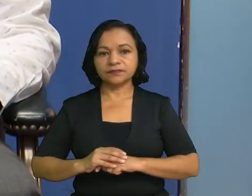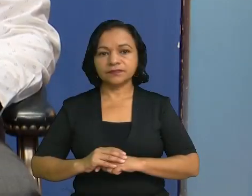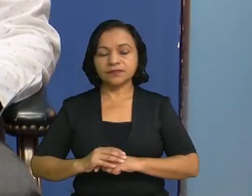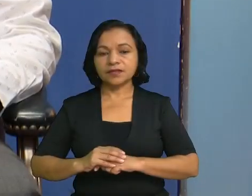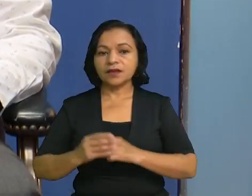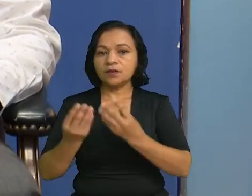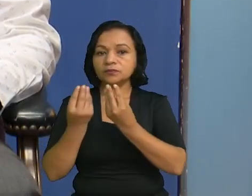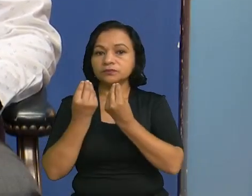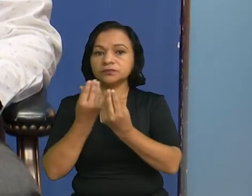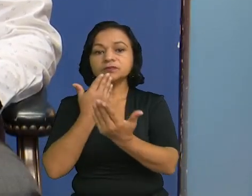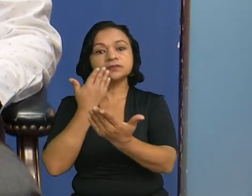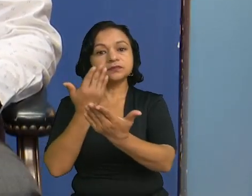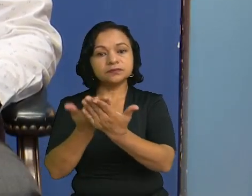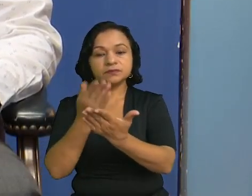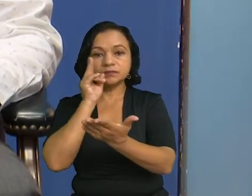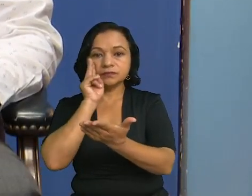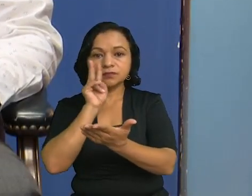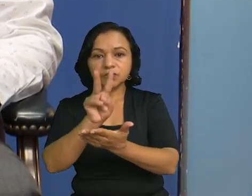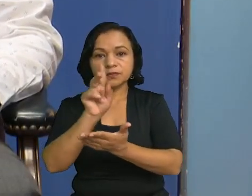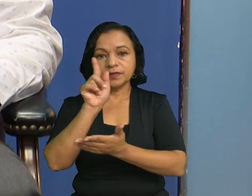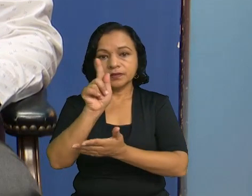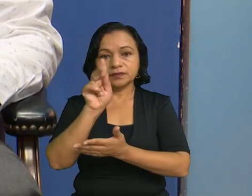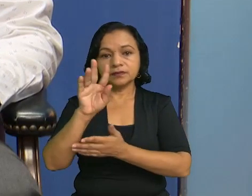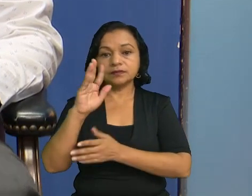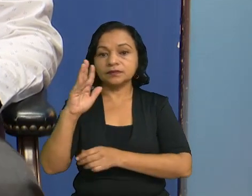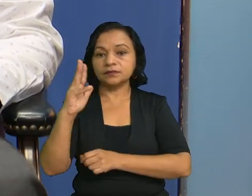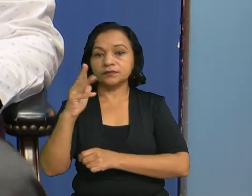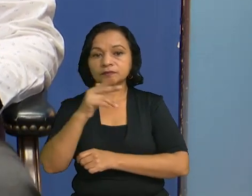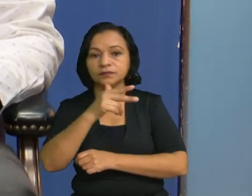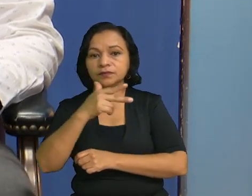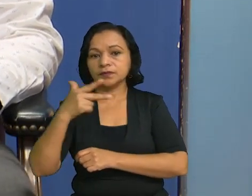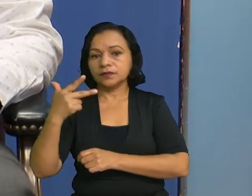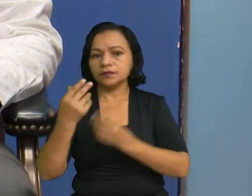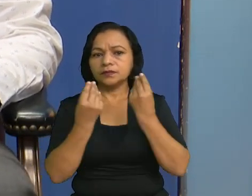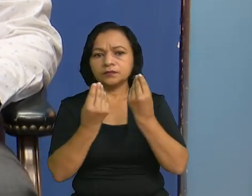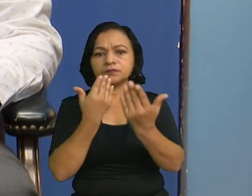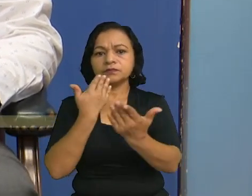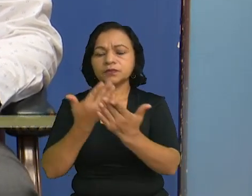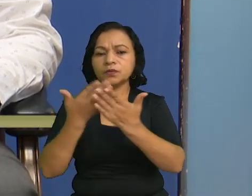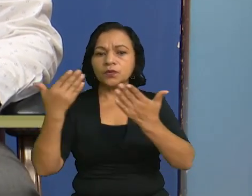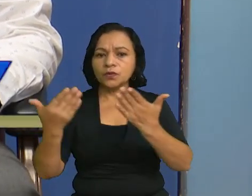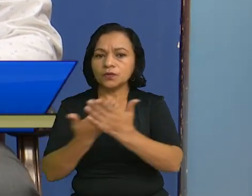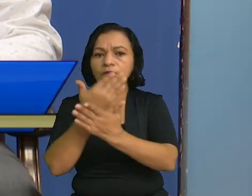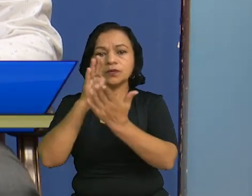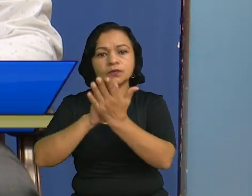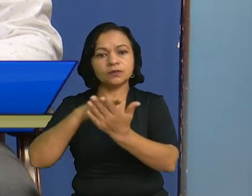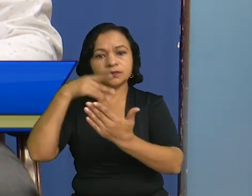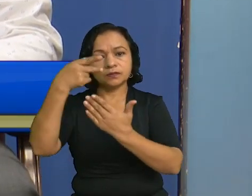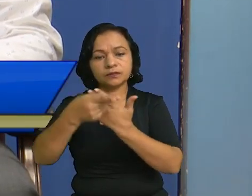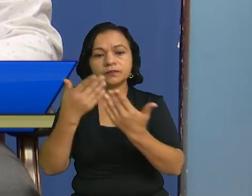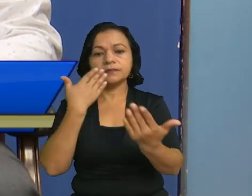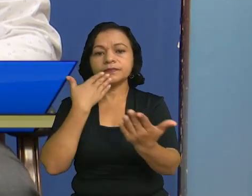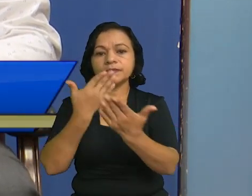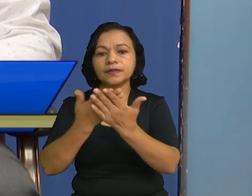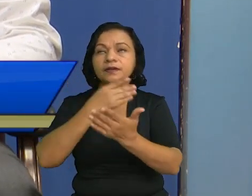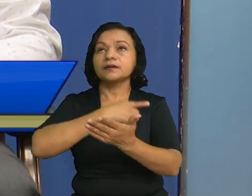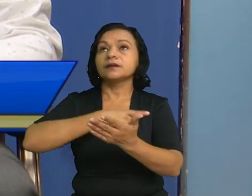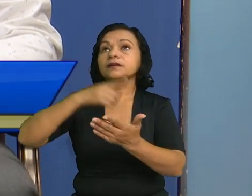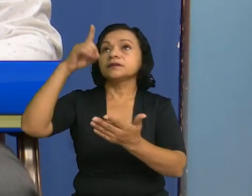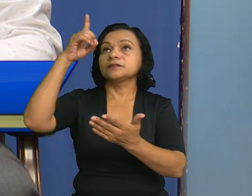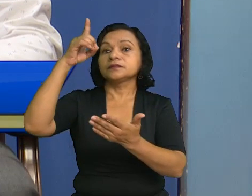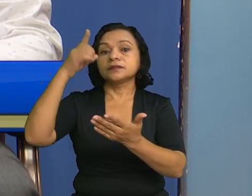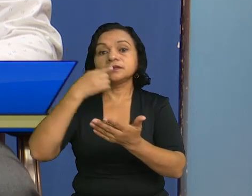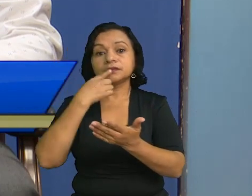muchísimas gracias por estar en sintonía de canal parlamentario muchísimas gracias por acompañarnos en una nueva edición gracias adiós de su programa